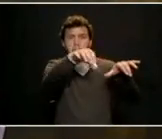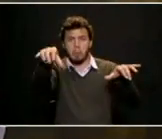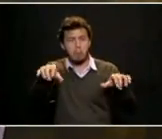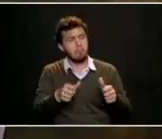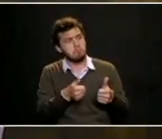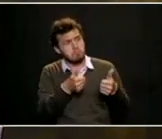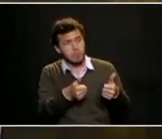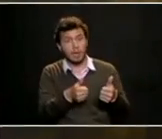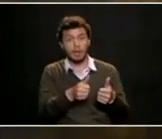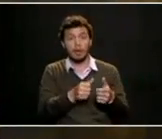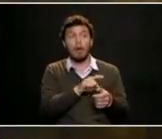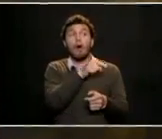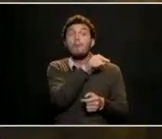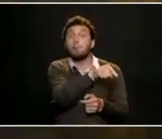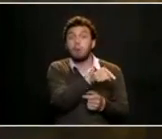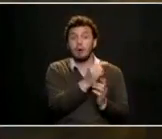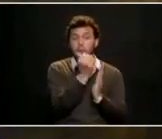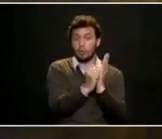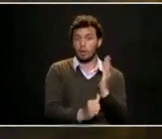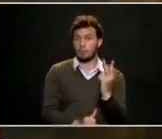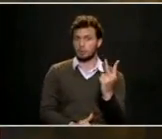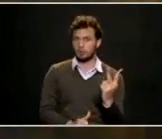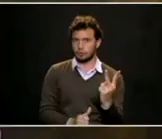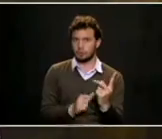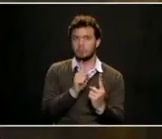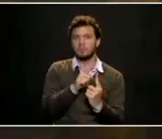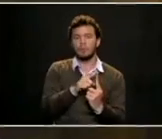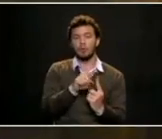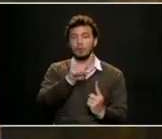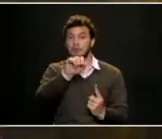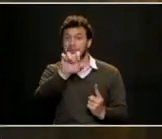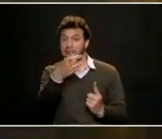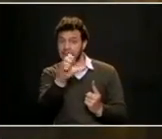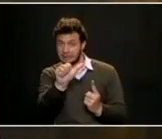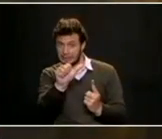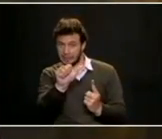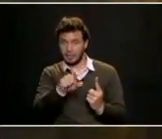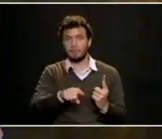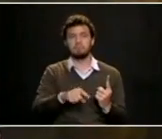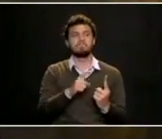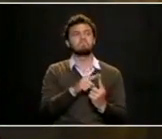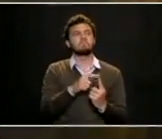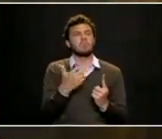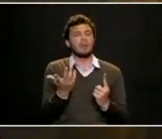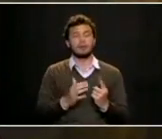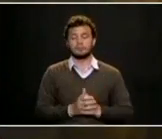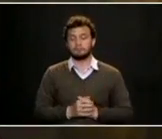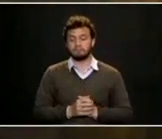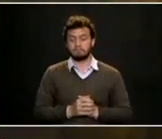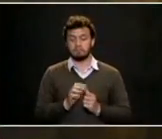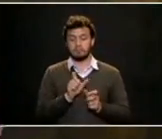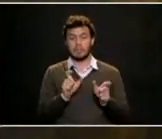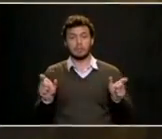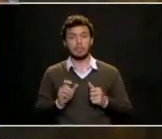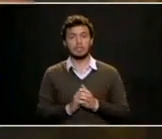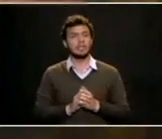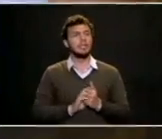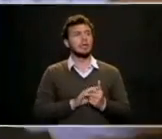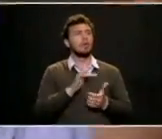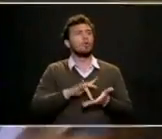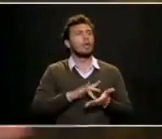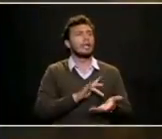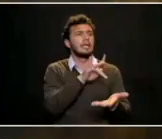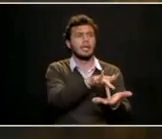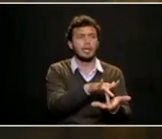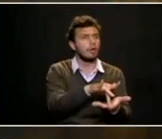están fortaleciendo. Uno se llama SIGA y es que ya todas las personas no se van todas para las urgencias de dos o tres hospitales, sino que se van a